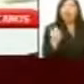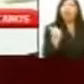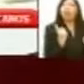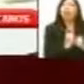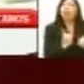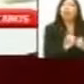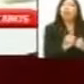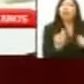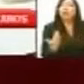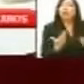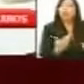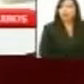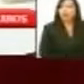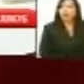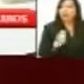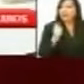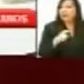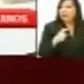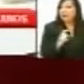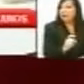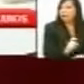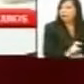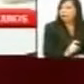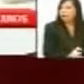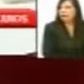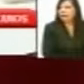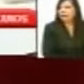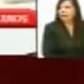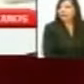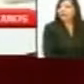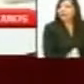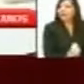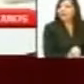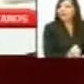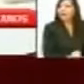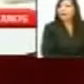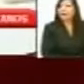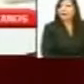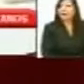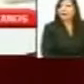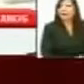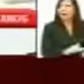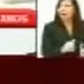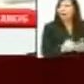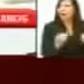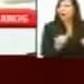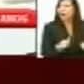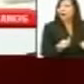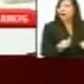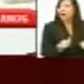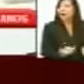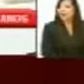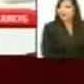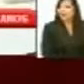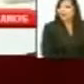encontrado lagunas, dónde han encontrado necesidad de capacitación de funcionarios. En todo eso estamos a